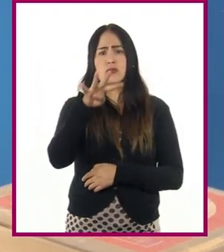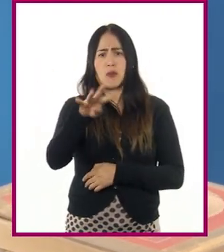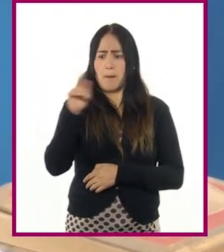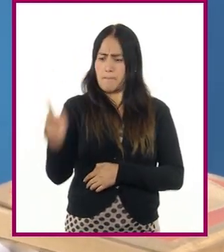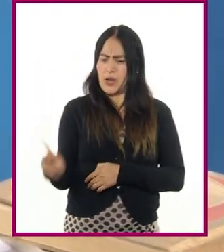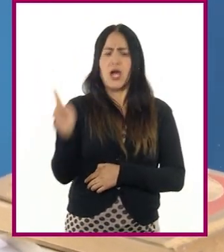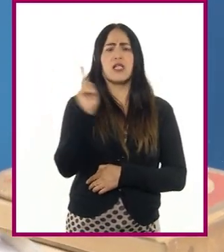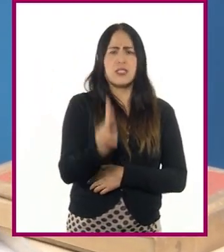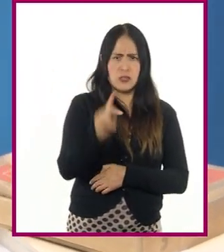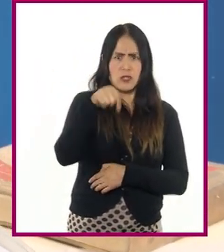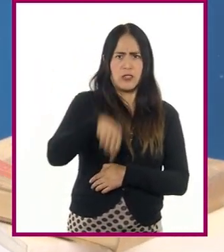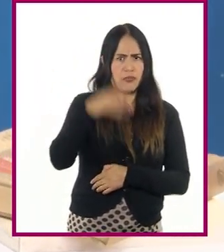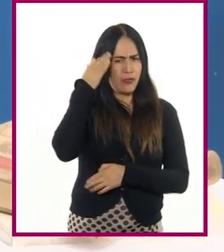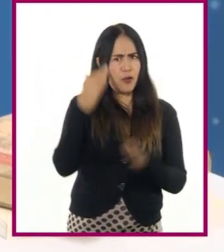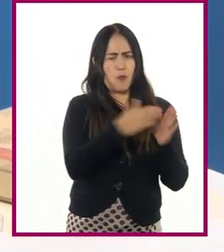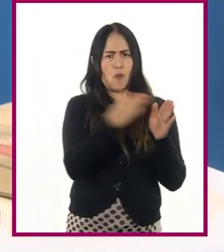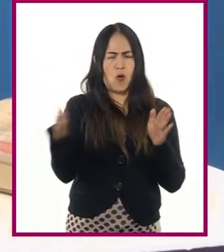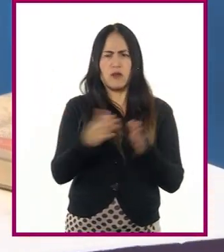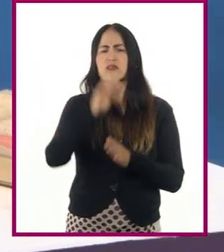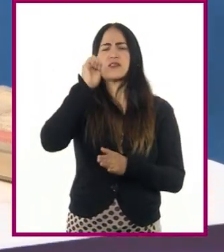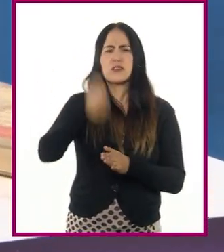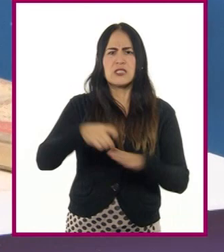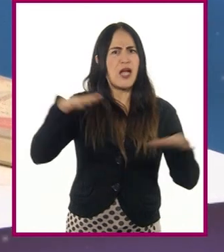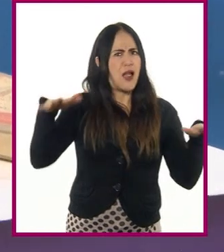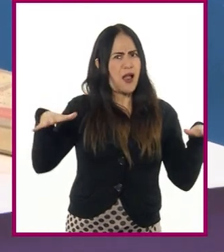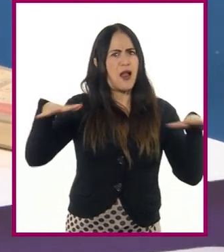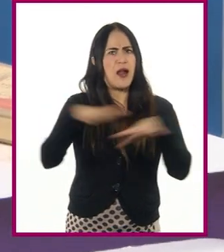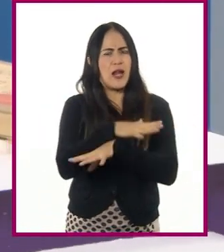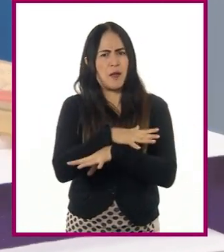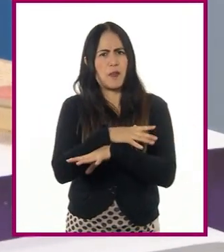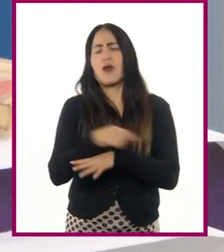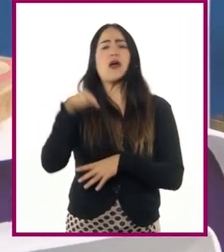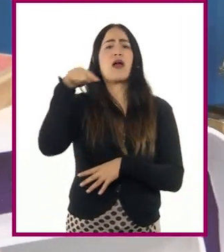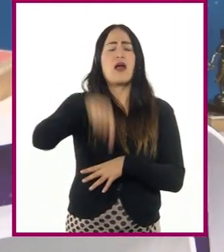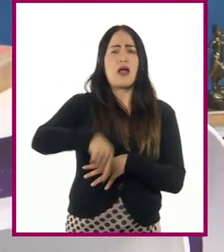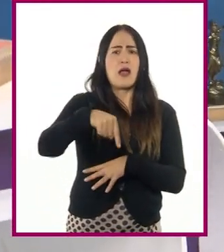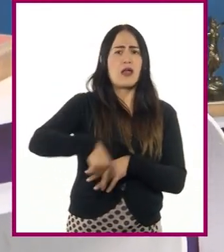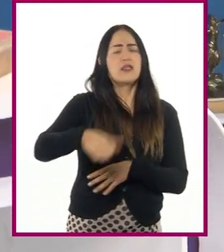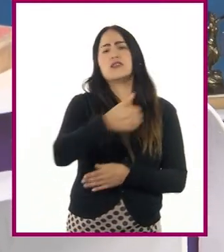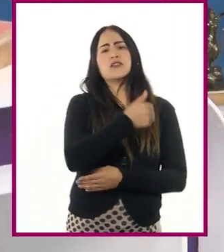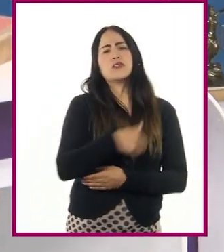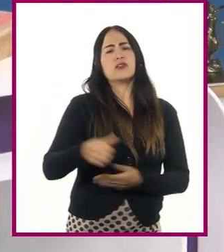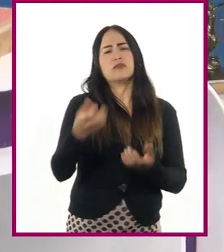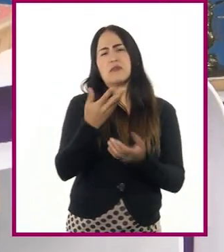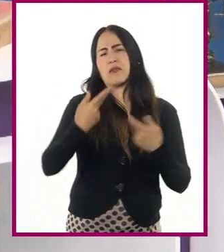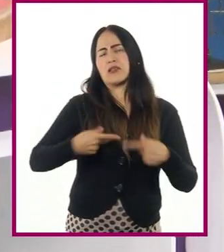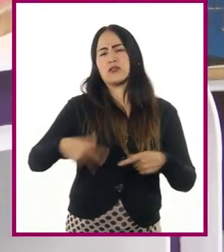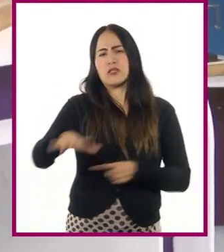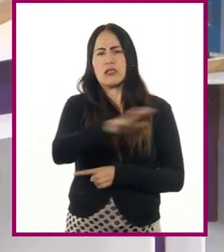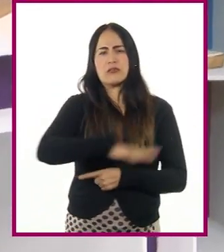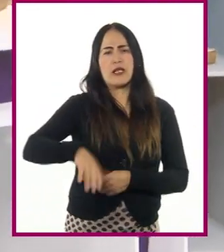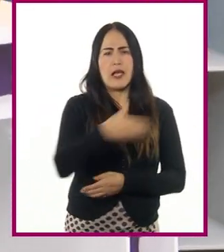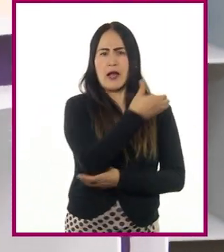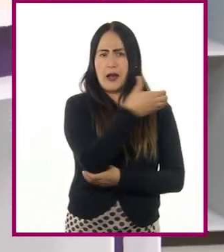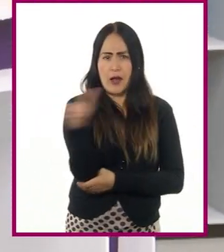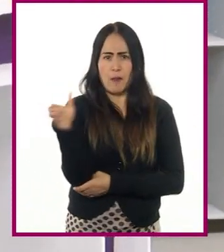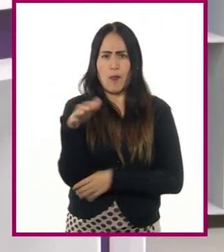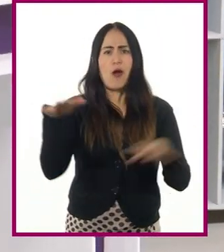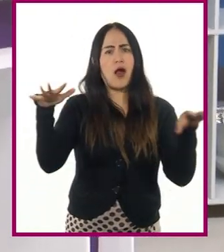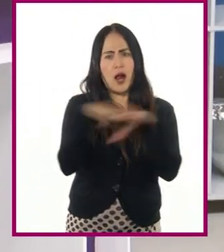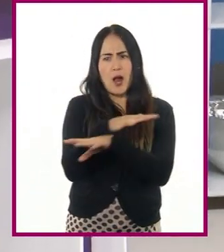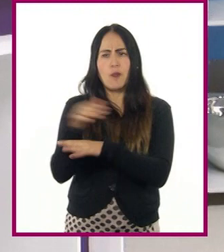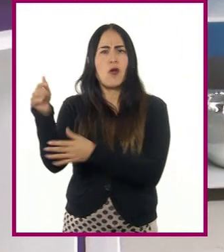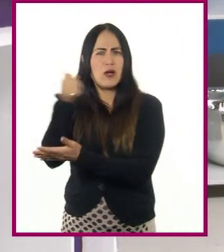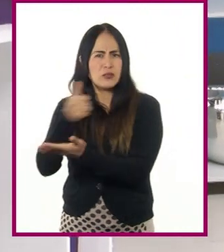más significativo fue el tránsito de una sociedad agraria a una sociedad urbana, fenómeno que tuvo lugar al tiempo